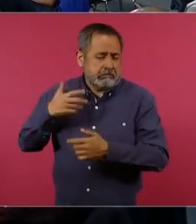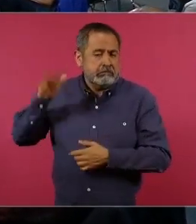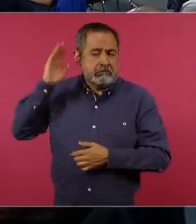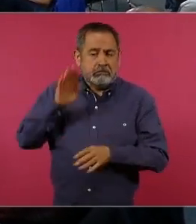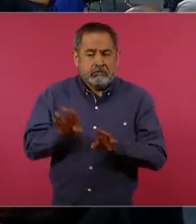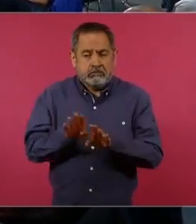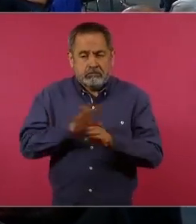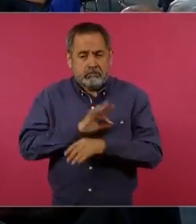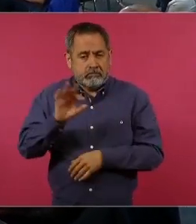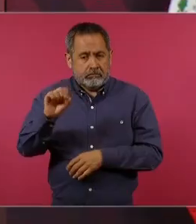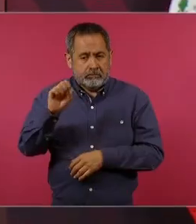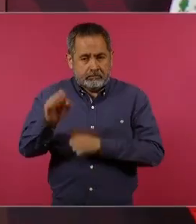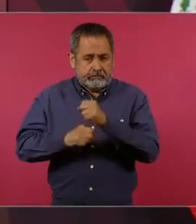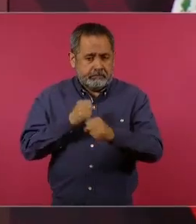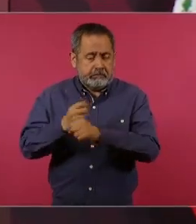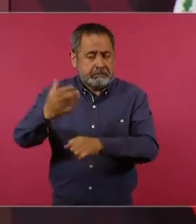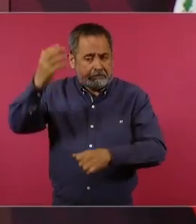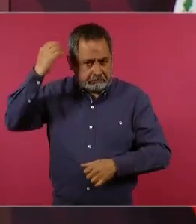más de 60 años.